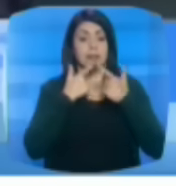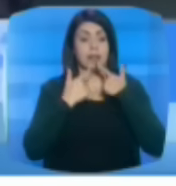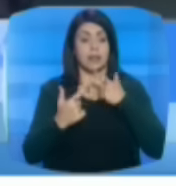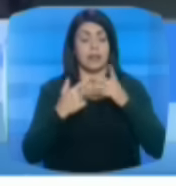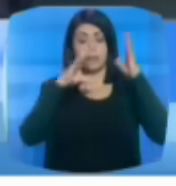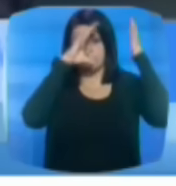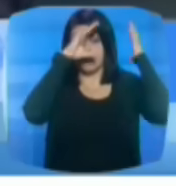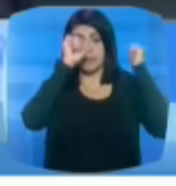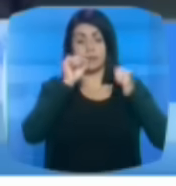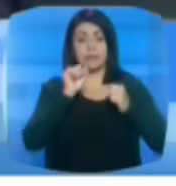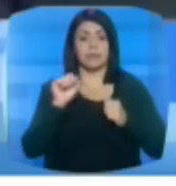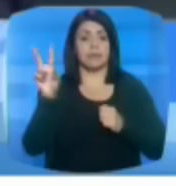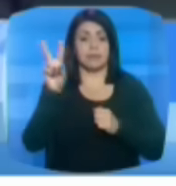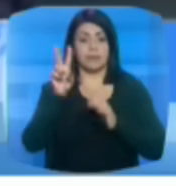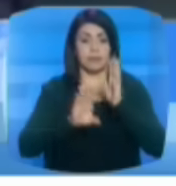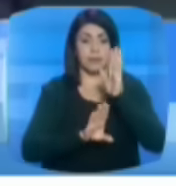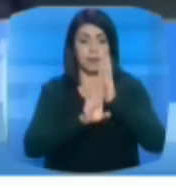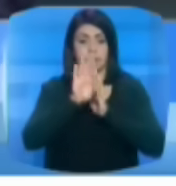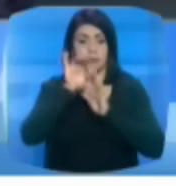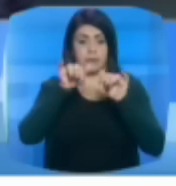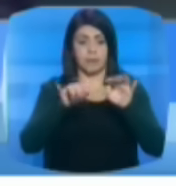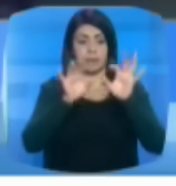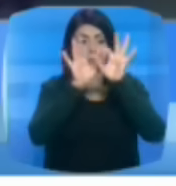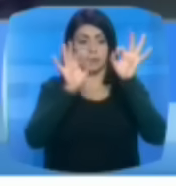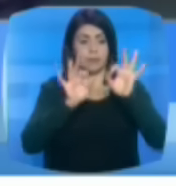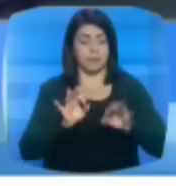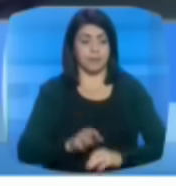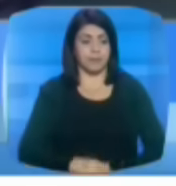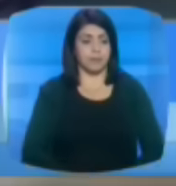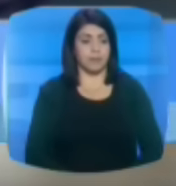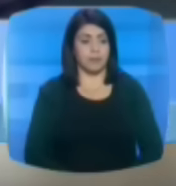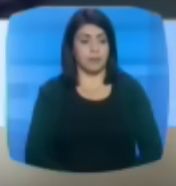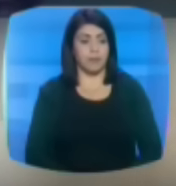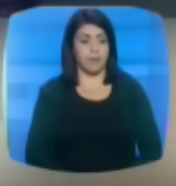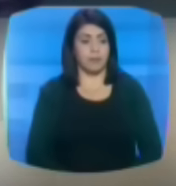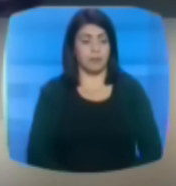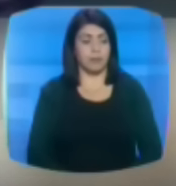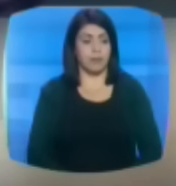se desarrolla por medio de este mecanismo.